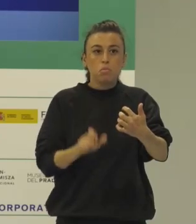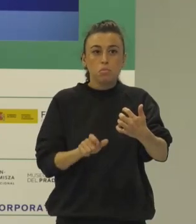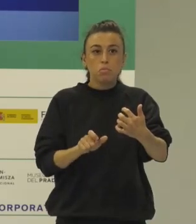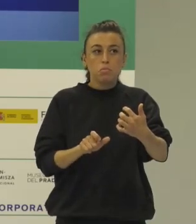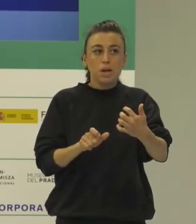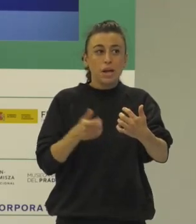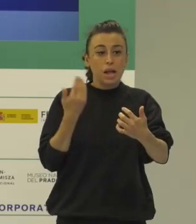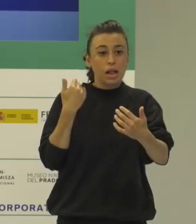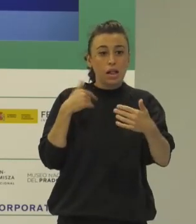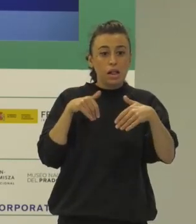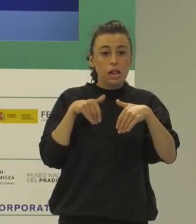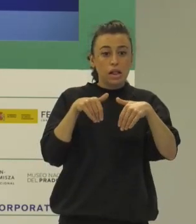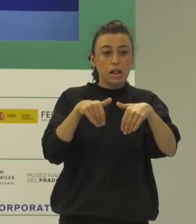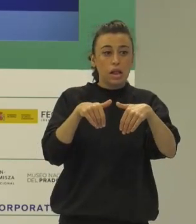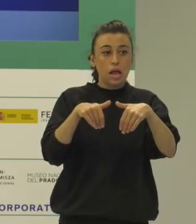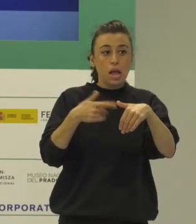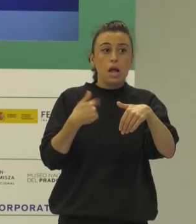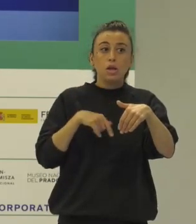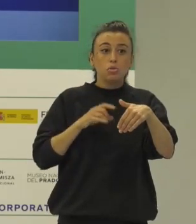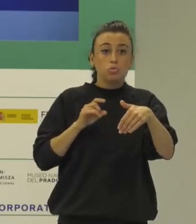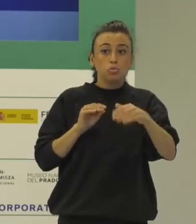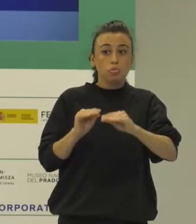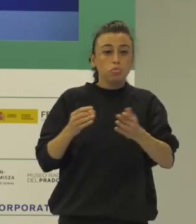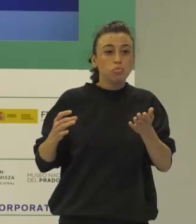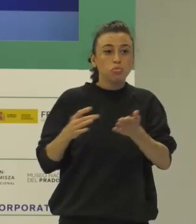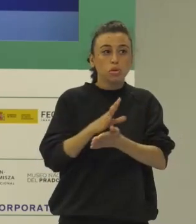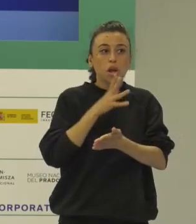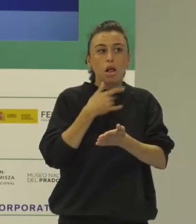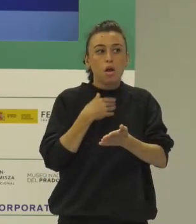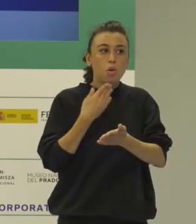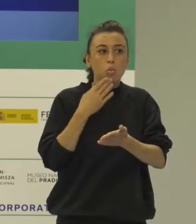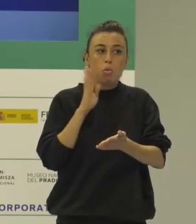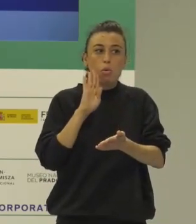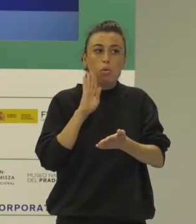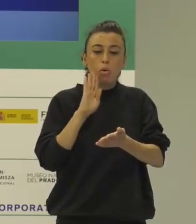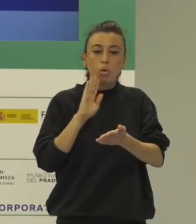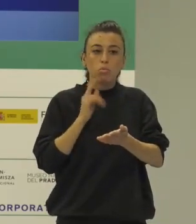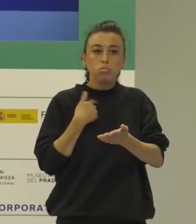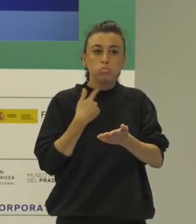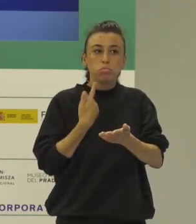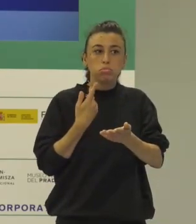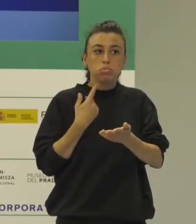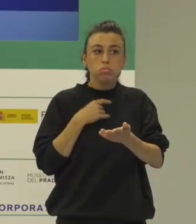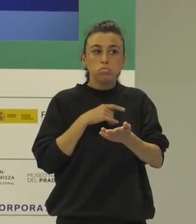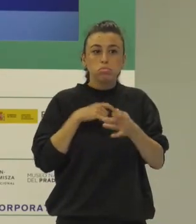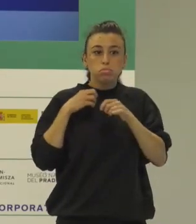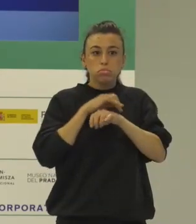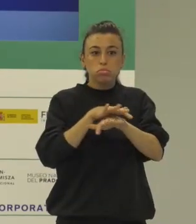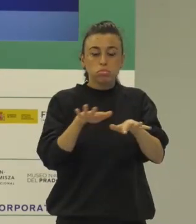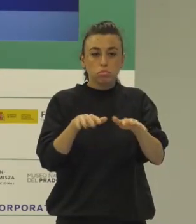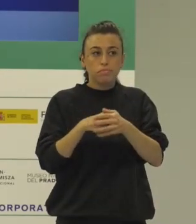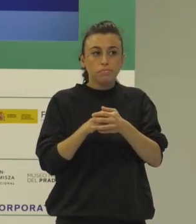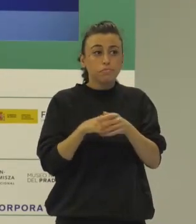su candidatura y ahora mismo está siendo criminalizado. Es en Guatemala, igual que en Cuba y en Nicaragua, estamos hablando de presos políticos, de